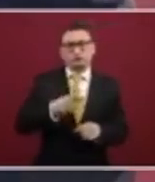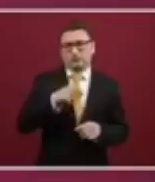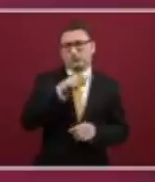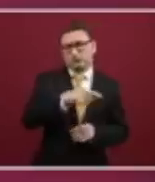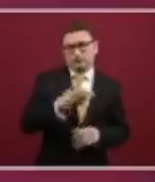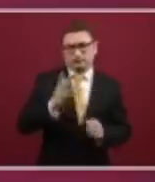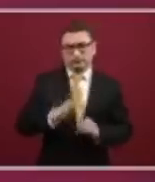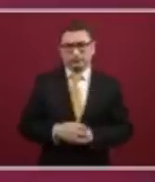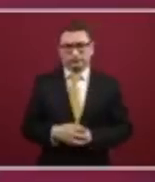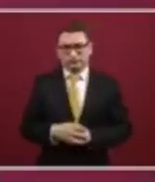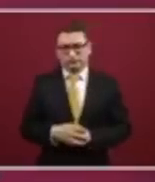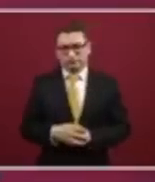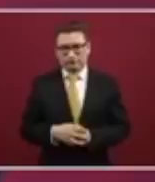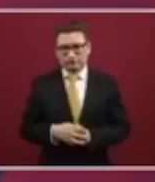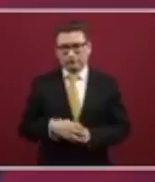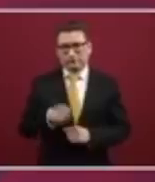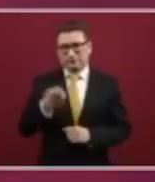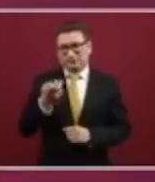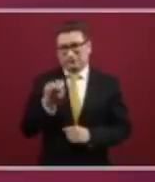Y así lo